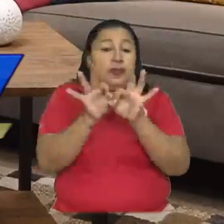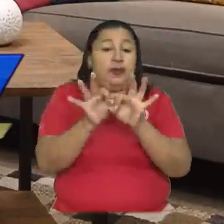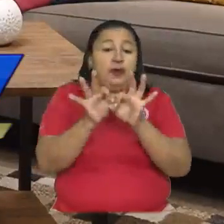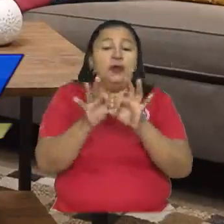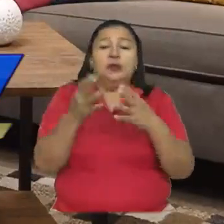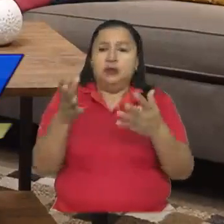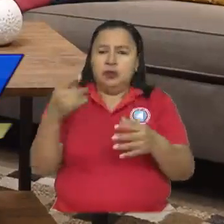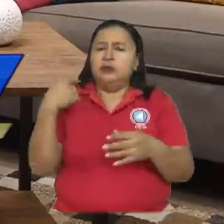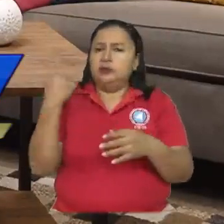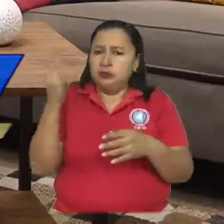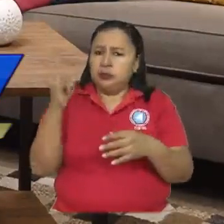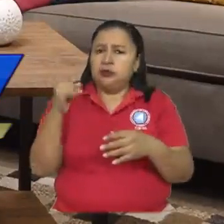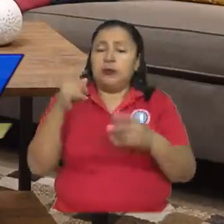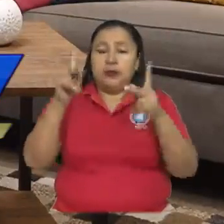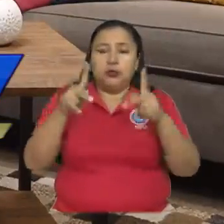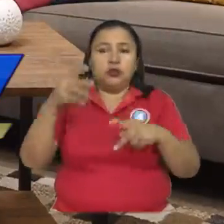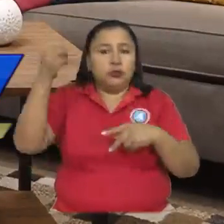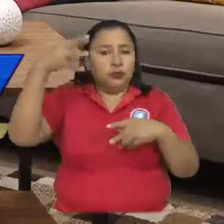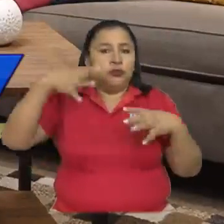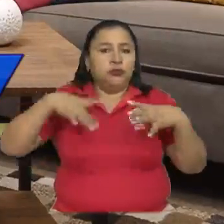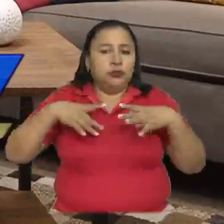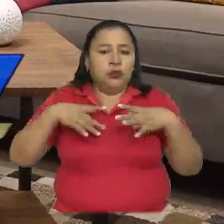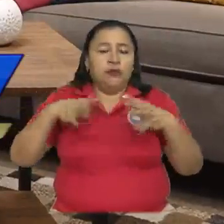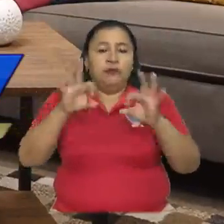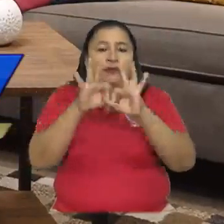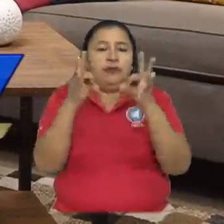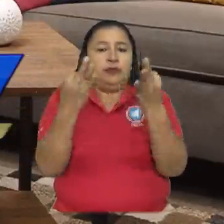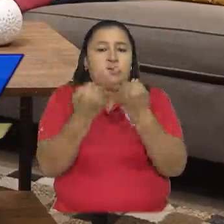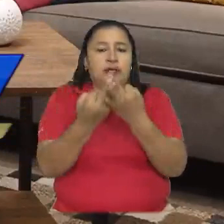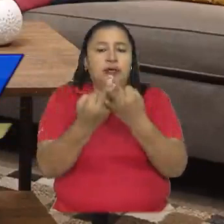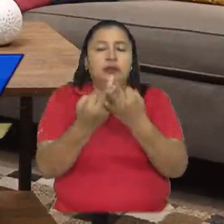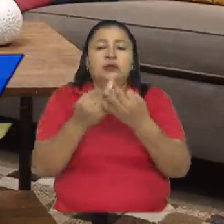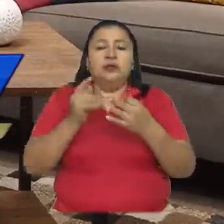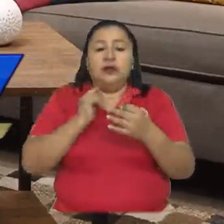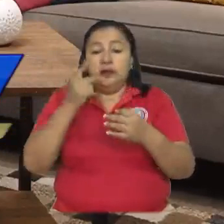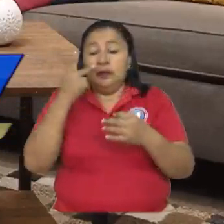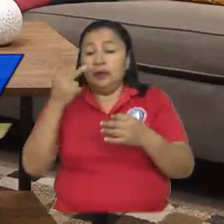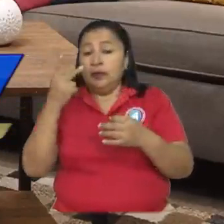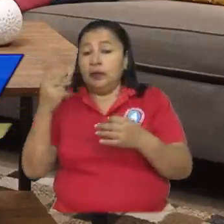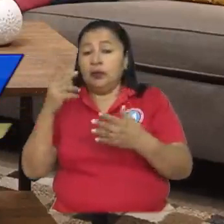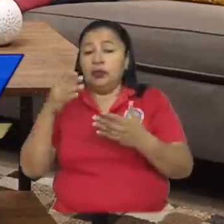también sintieron mucho los veraneantes, las familias que tuvieron en los centros